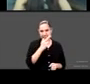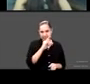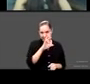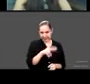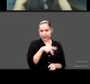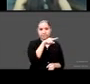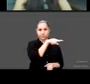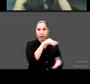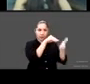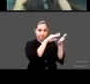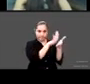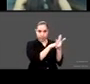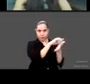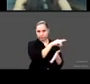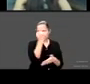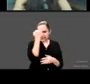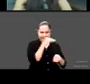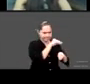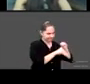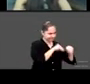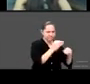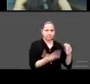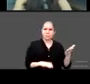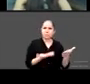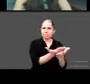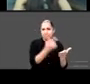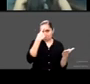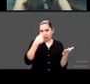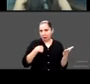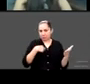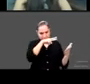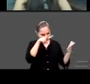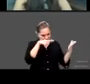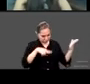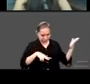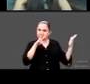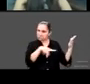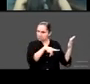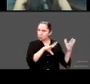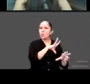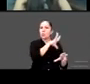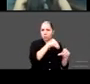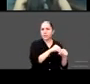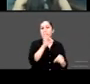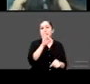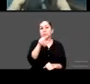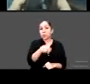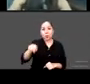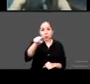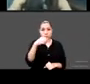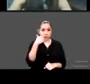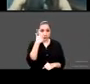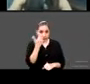perspectiva es muy completa y que puede tomarse como modelo de referencia, que ustedes también la pueden bajar en internet, que